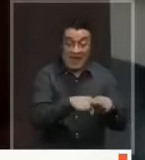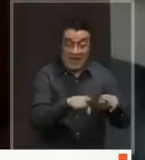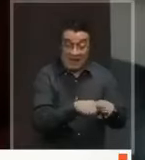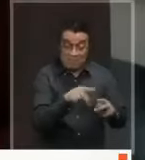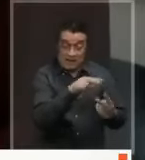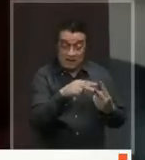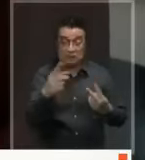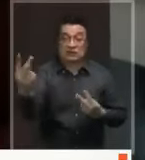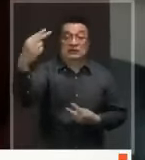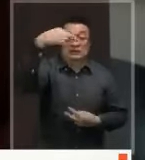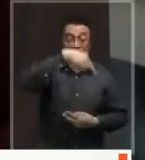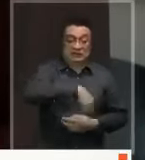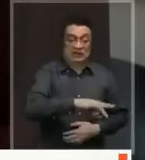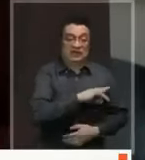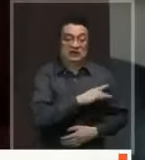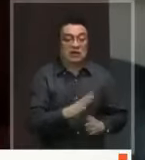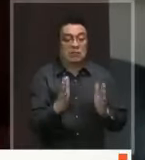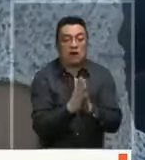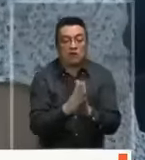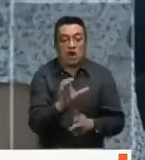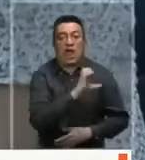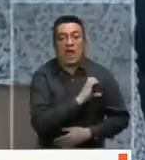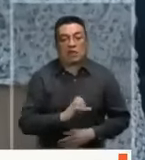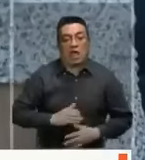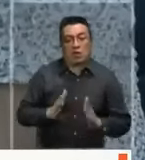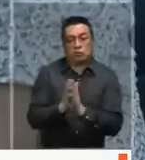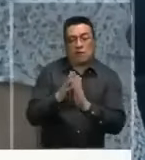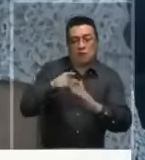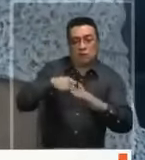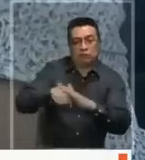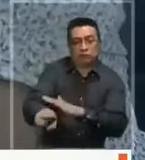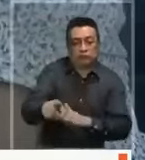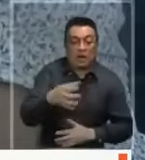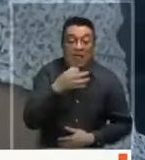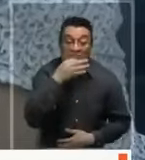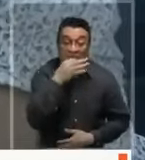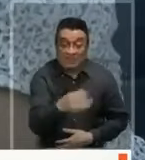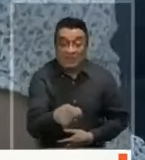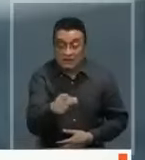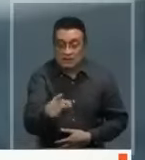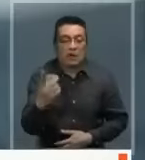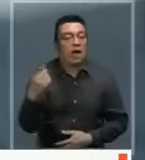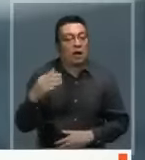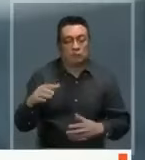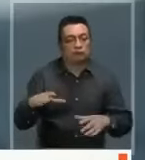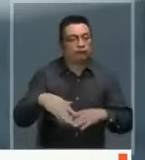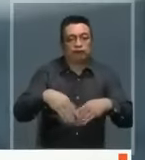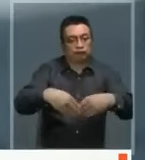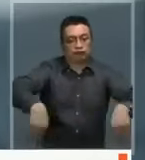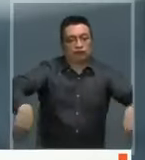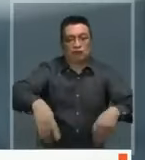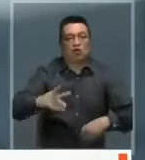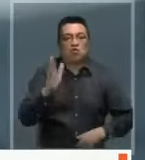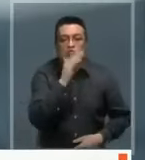a nuestro país para solicitar intervención del Estado chileno ante un proceso que acusan es arbitrario. Nosotros somos